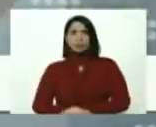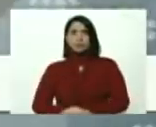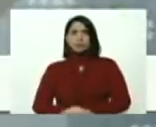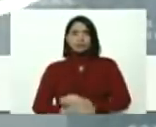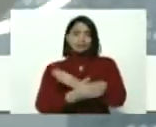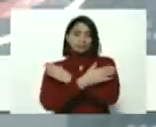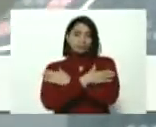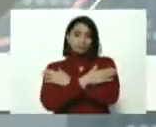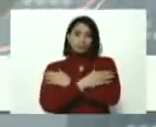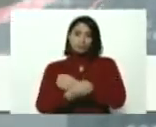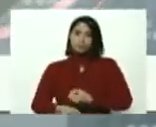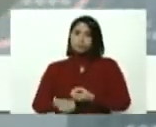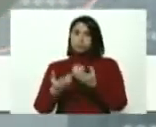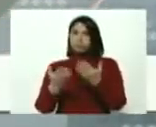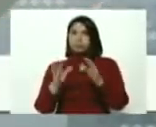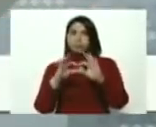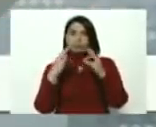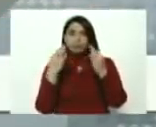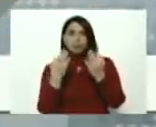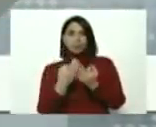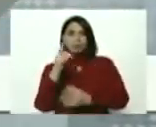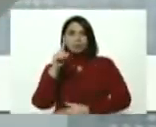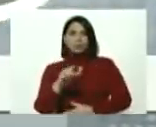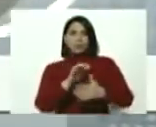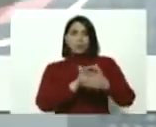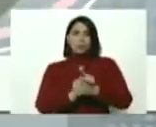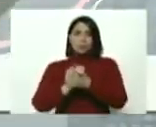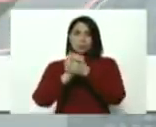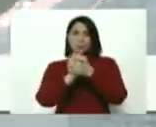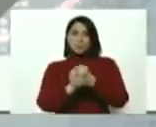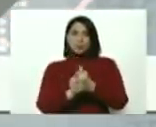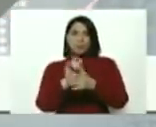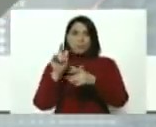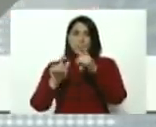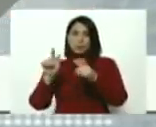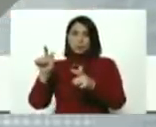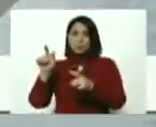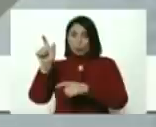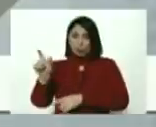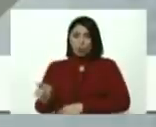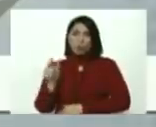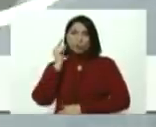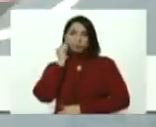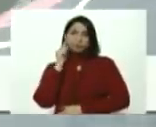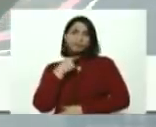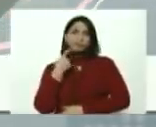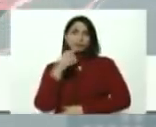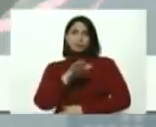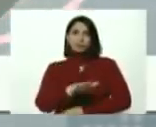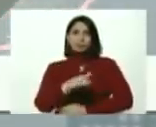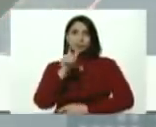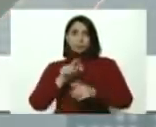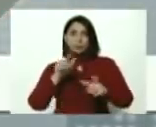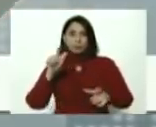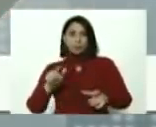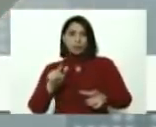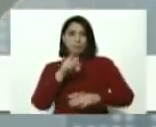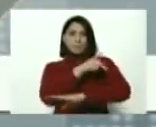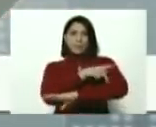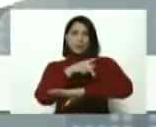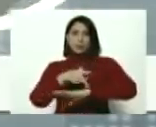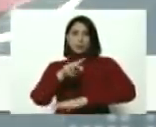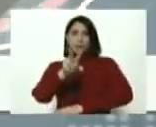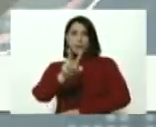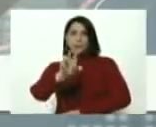abrazo de condolencia a todos sus familiares, a todos sus deudos, a todos los habitantes de la parroquia La